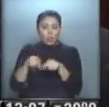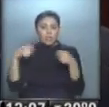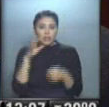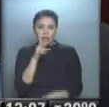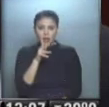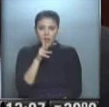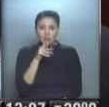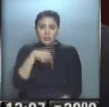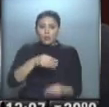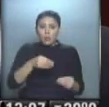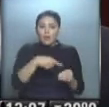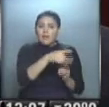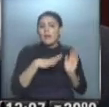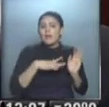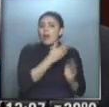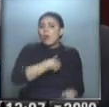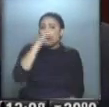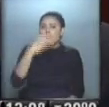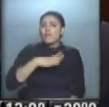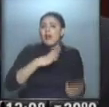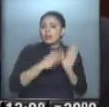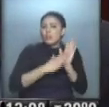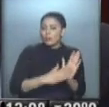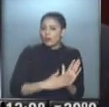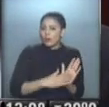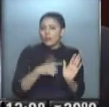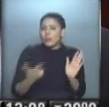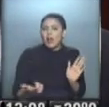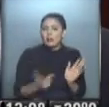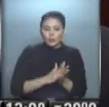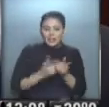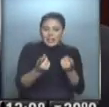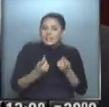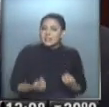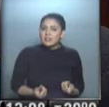de falta total de prueba del Estado acerca de la necesidad